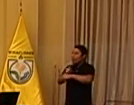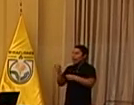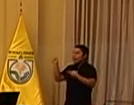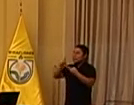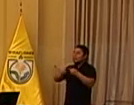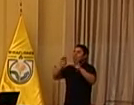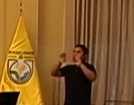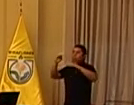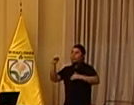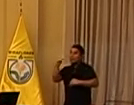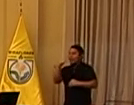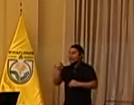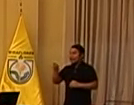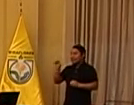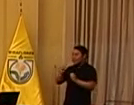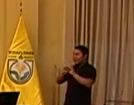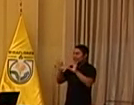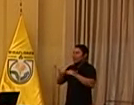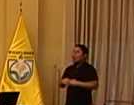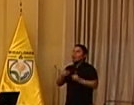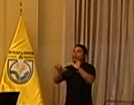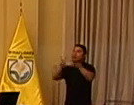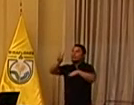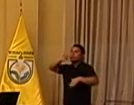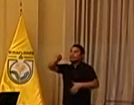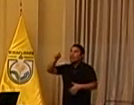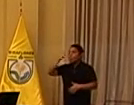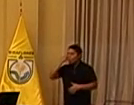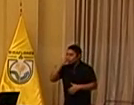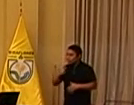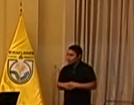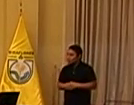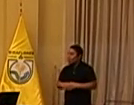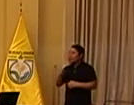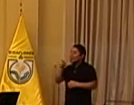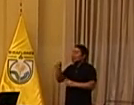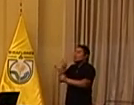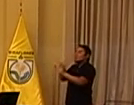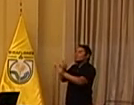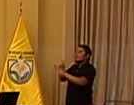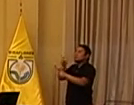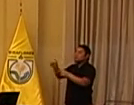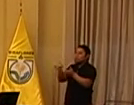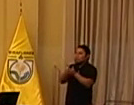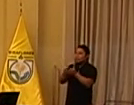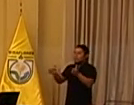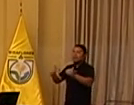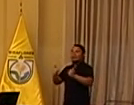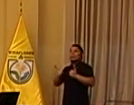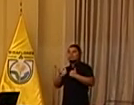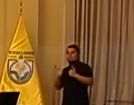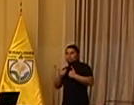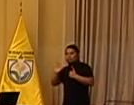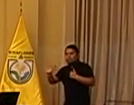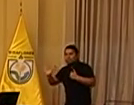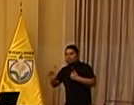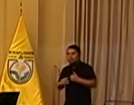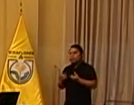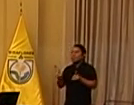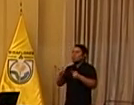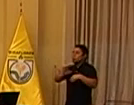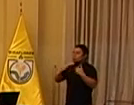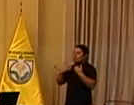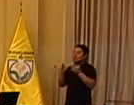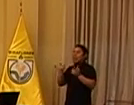9 y cuarto horas del día 12 de junio del presente año, correspondiente a su periodo vacacional respectivo, por las consideraciones expuestas